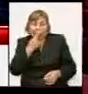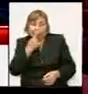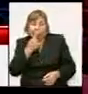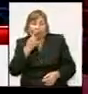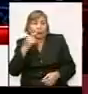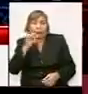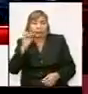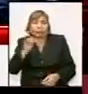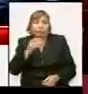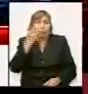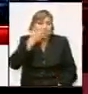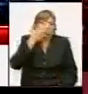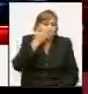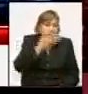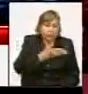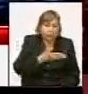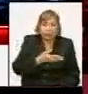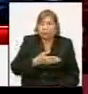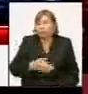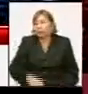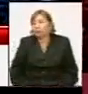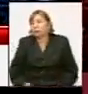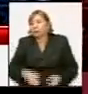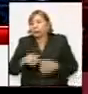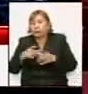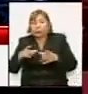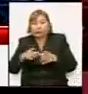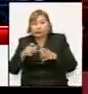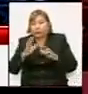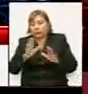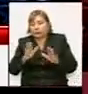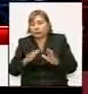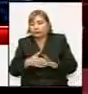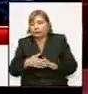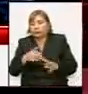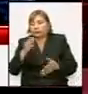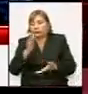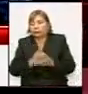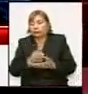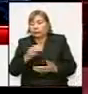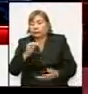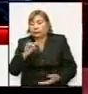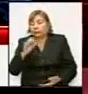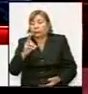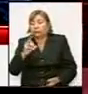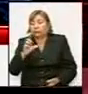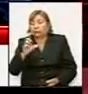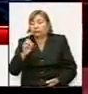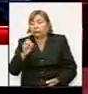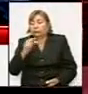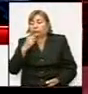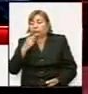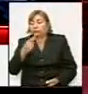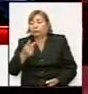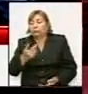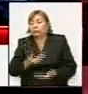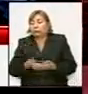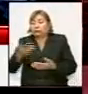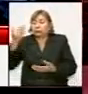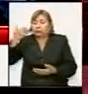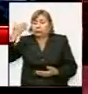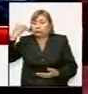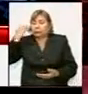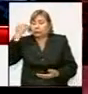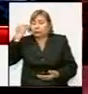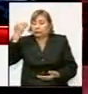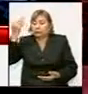dice verde, negro, para ubicarse en la izquierda, pero no conozco la ideología hasta ahora. La izquierda de antaño, sí, era una